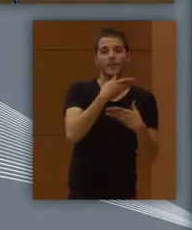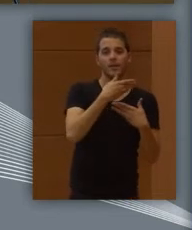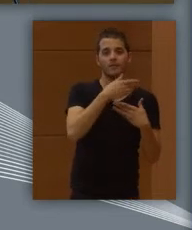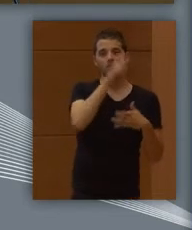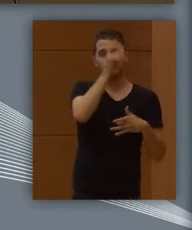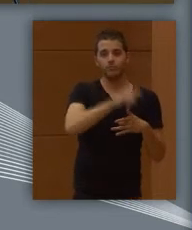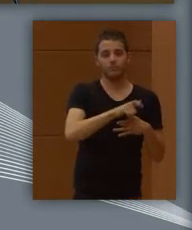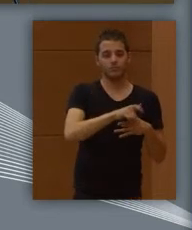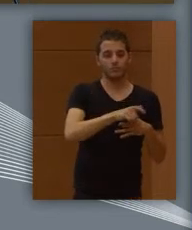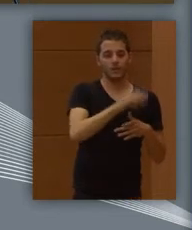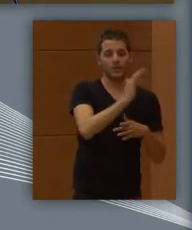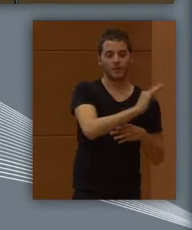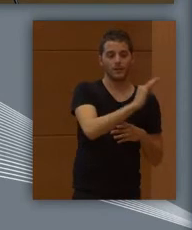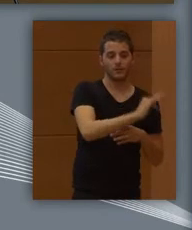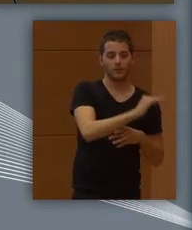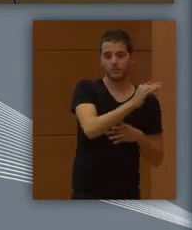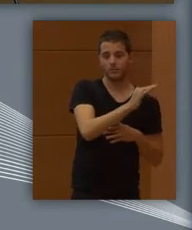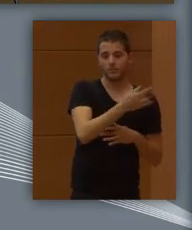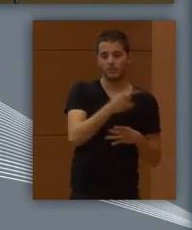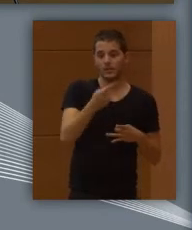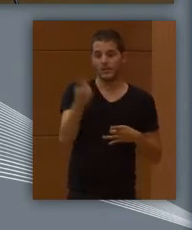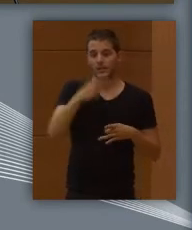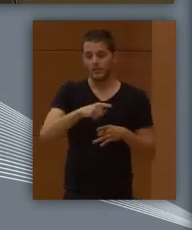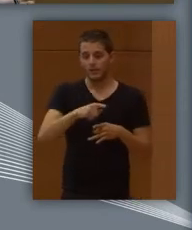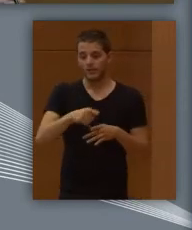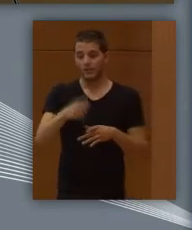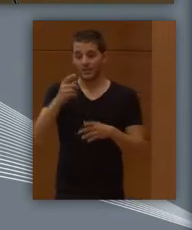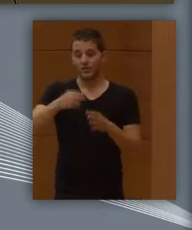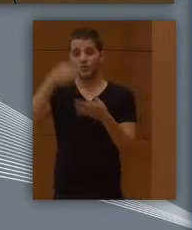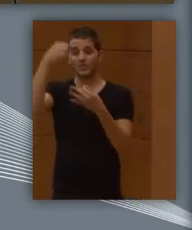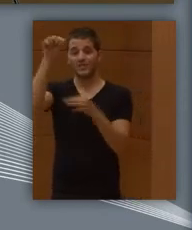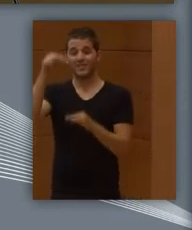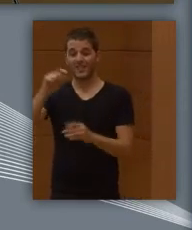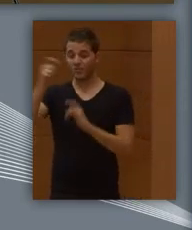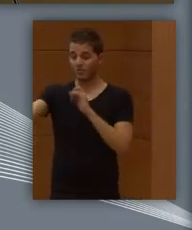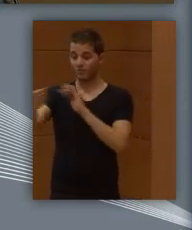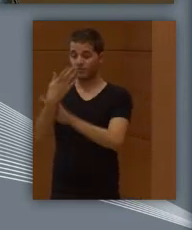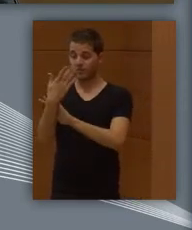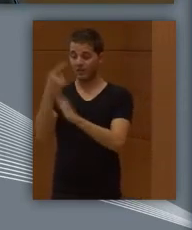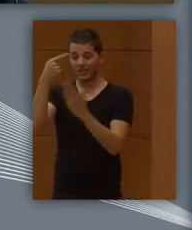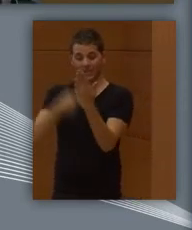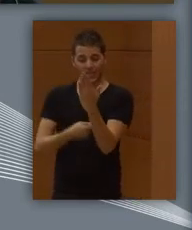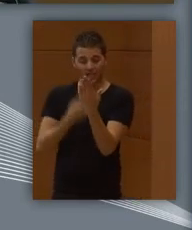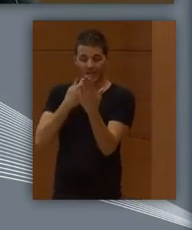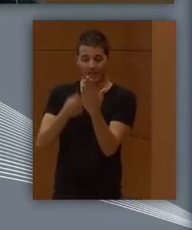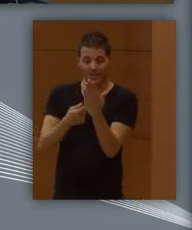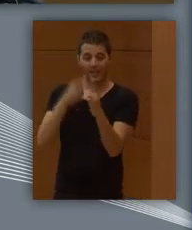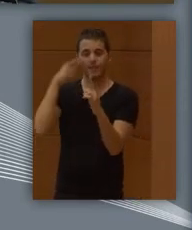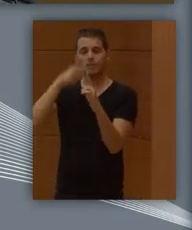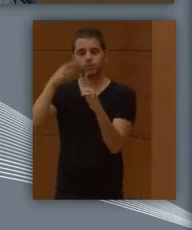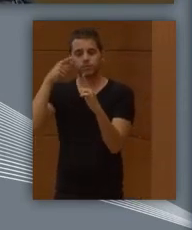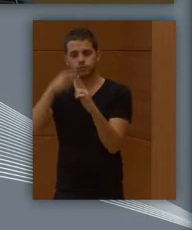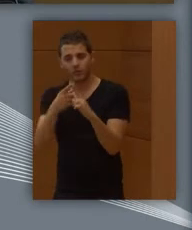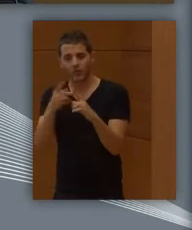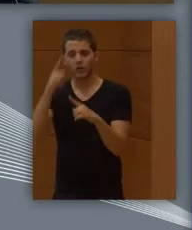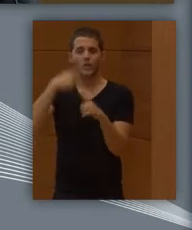actores activos que nos van a dar información, nos van a dar datos continuamente de qué retos y qué dificultades ellos encuentran que